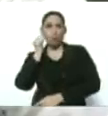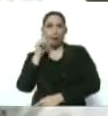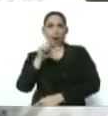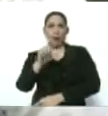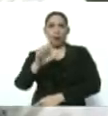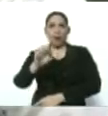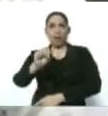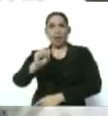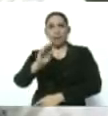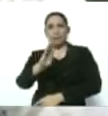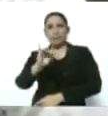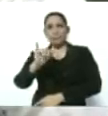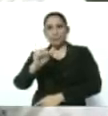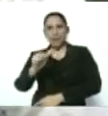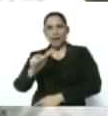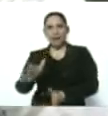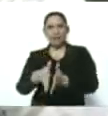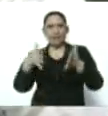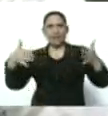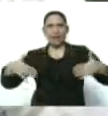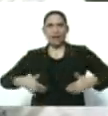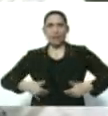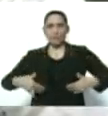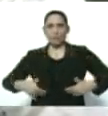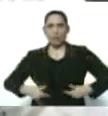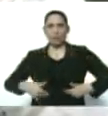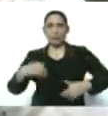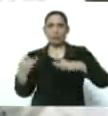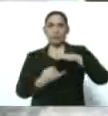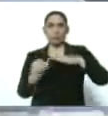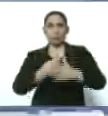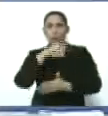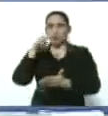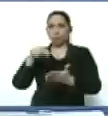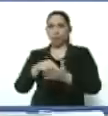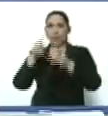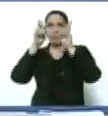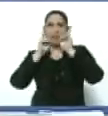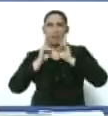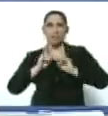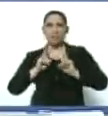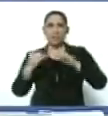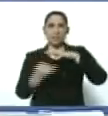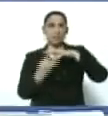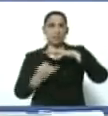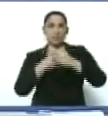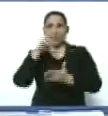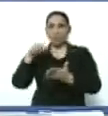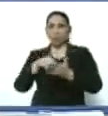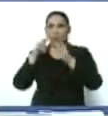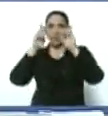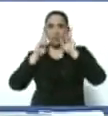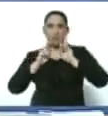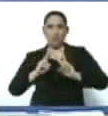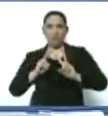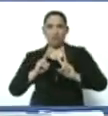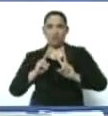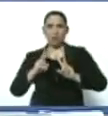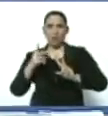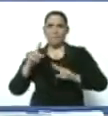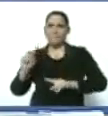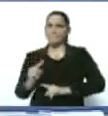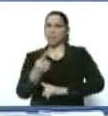haciendo un gran esfuerzo en el Instituto Nacional de Higiene. Venezuela tiene un Instituto Nacional de Higiene de